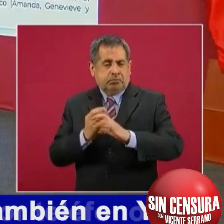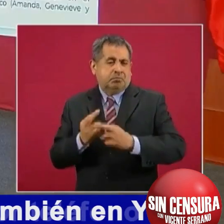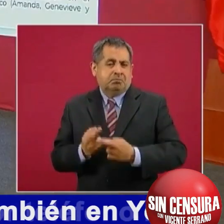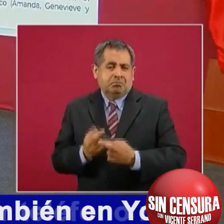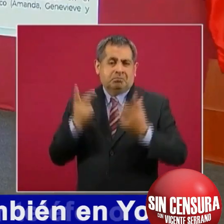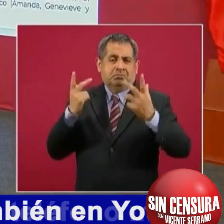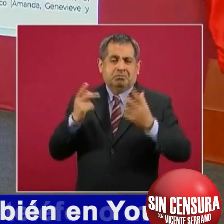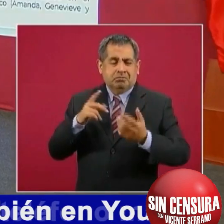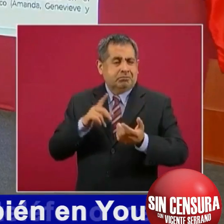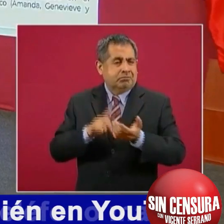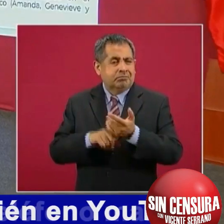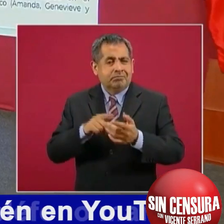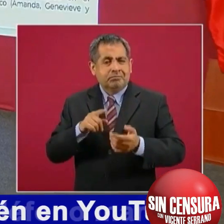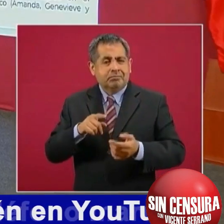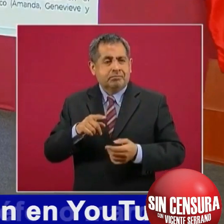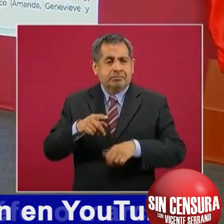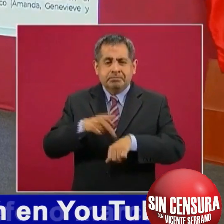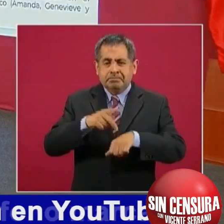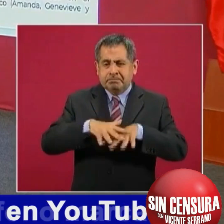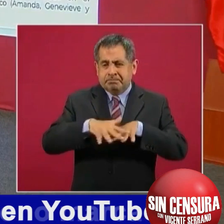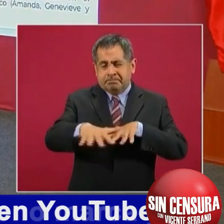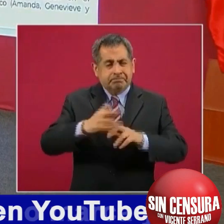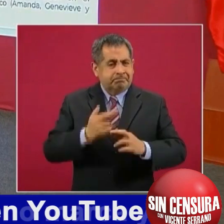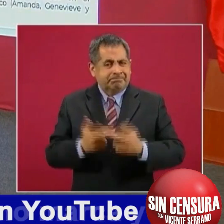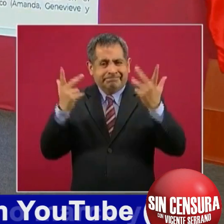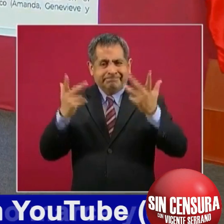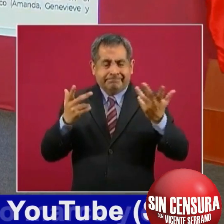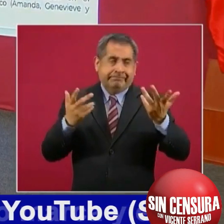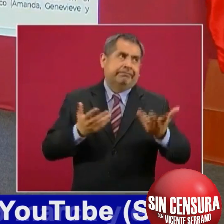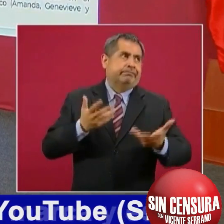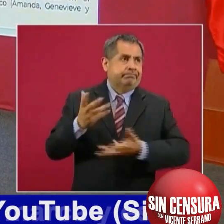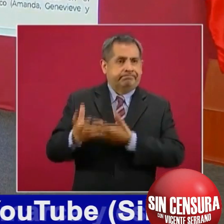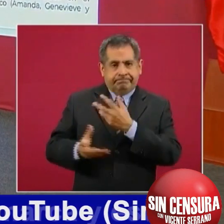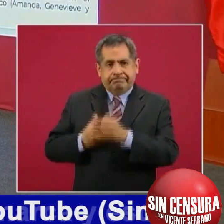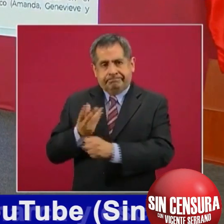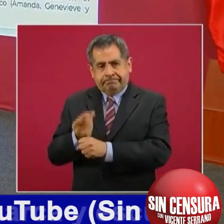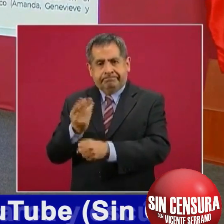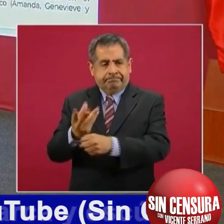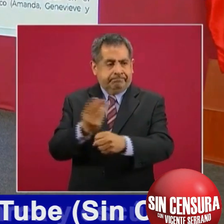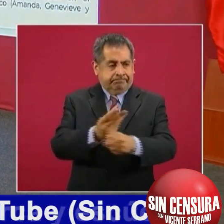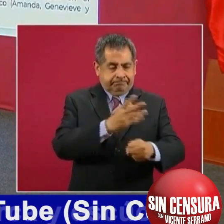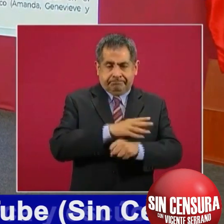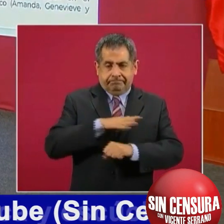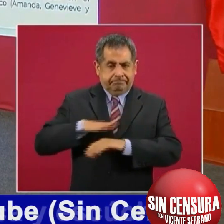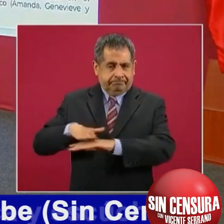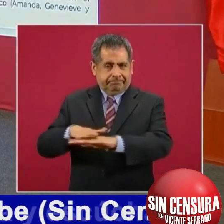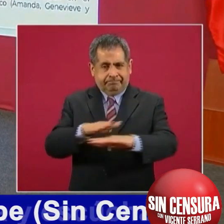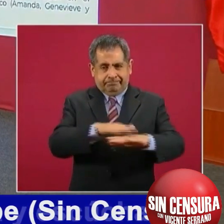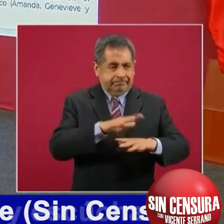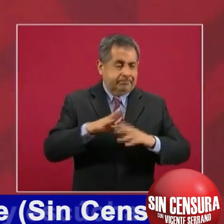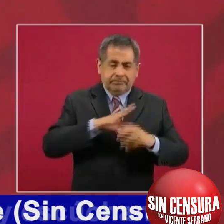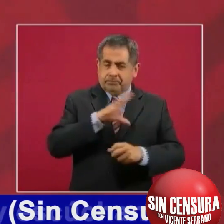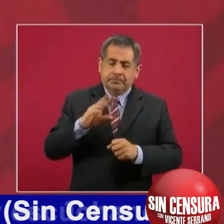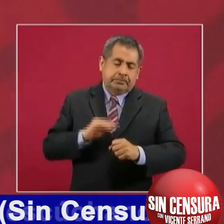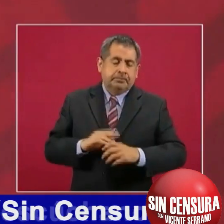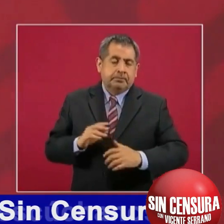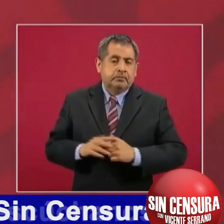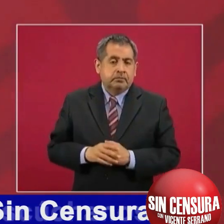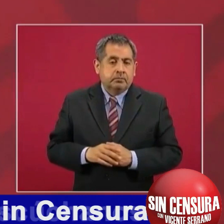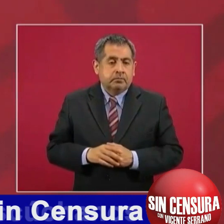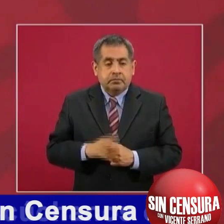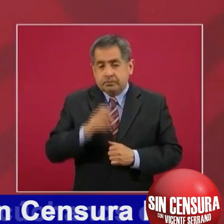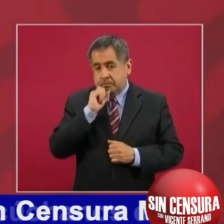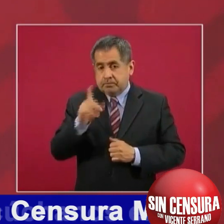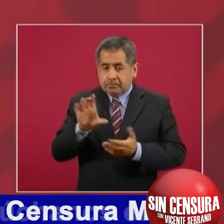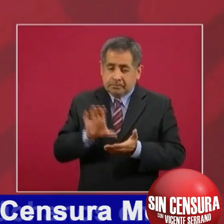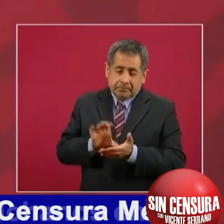destruyen los pavimentos. Entonces, es un plan integral. Tenemos que invertir